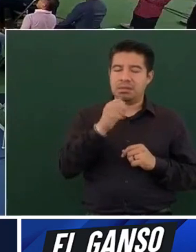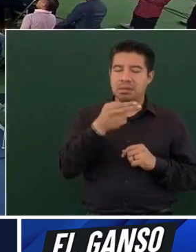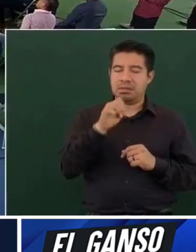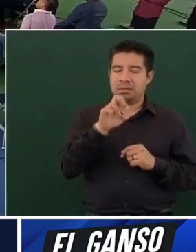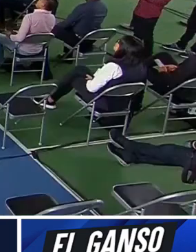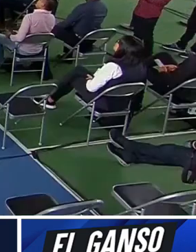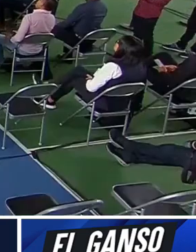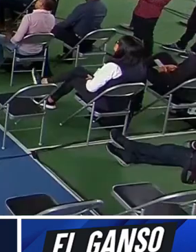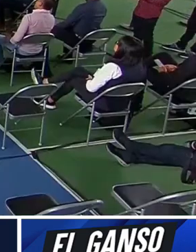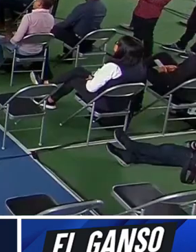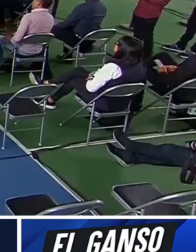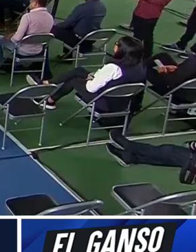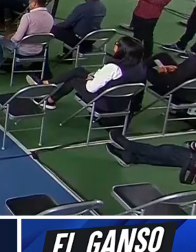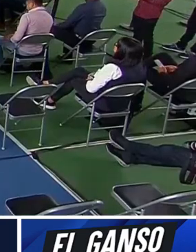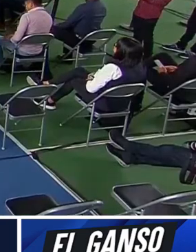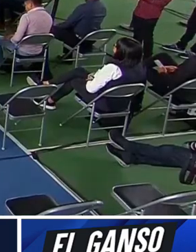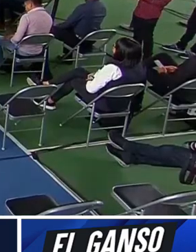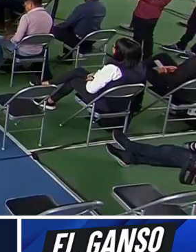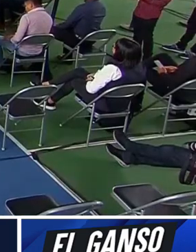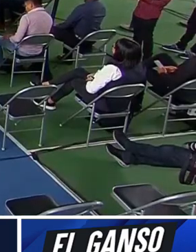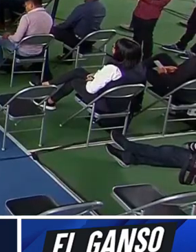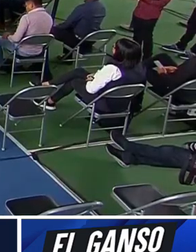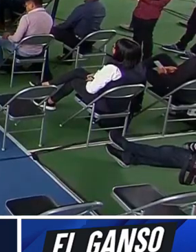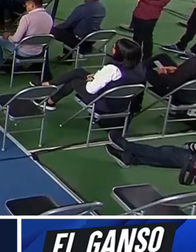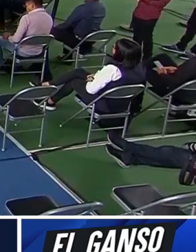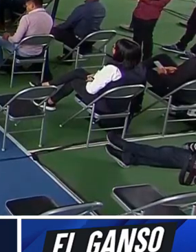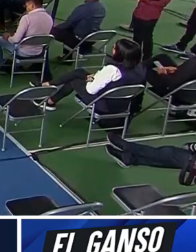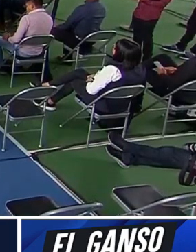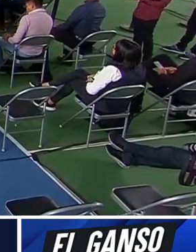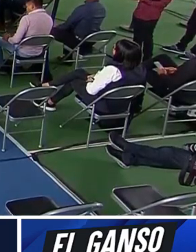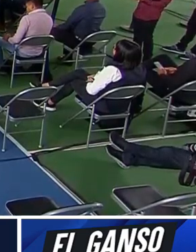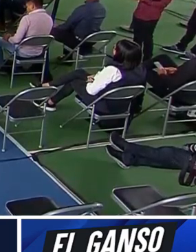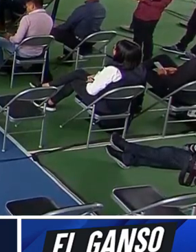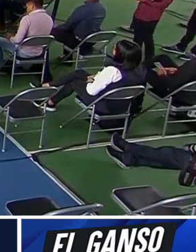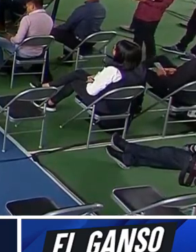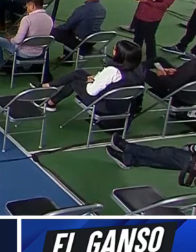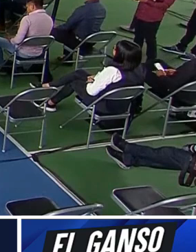funcionaria del INE o del Tribunal Electoral.